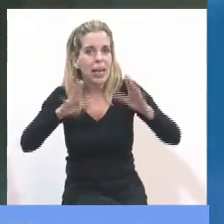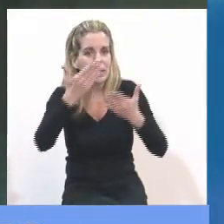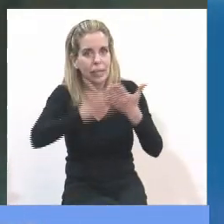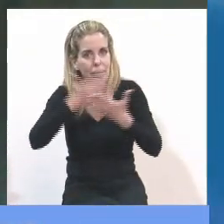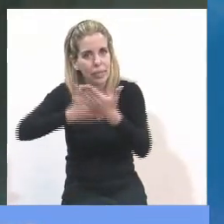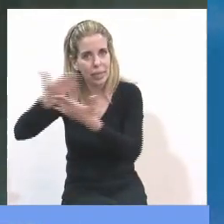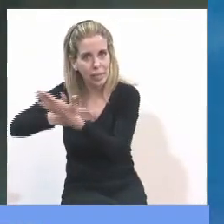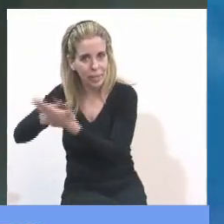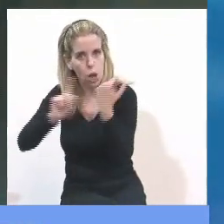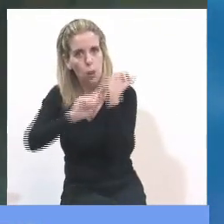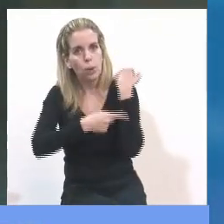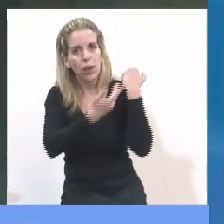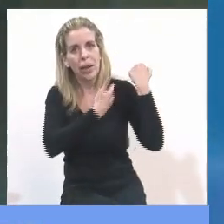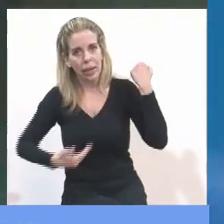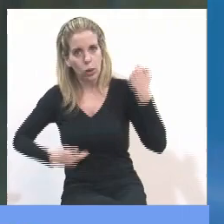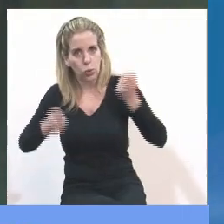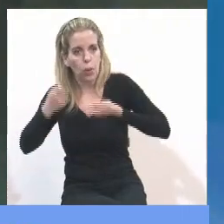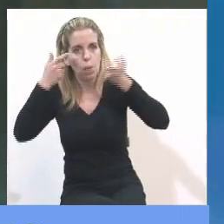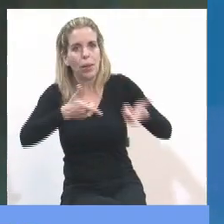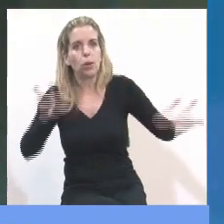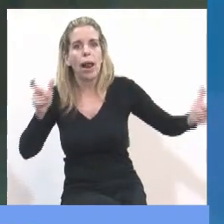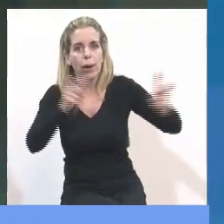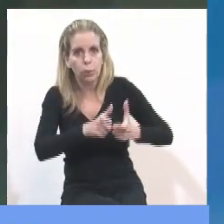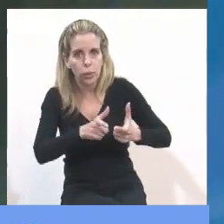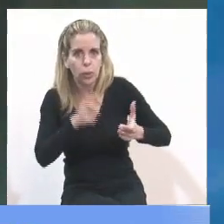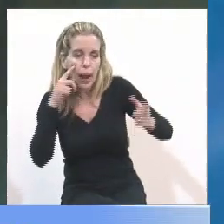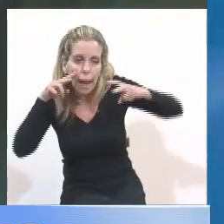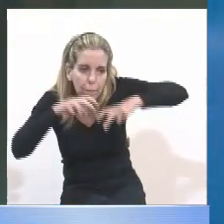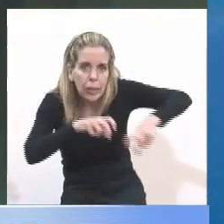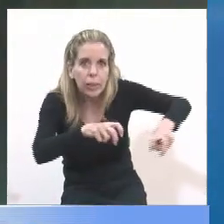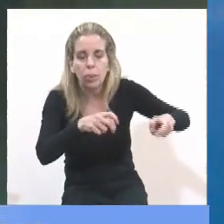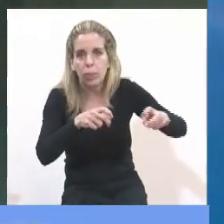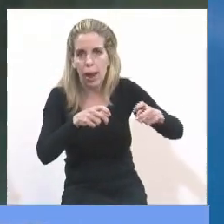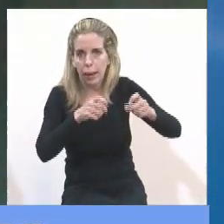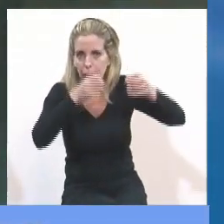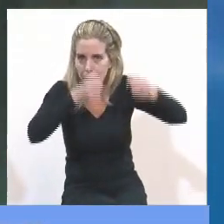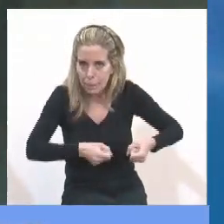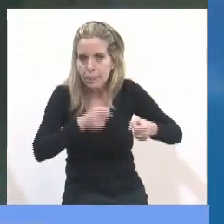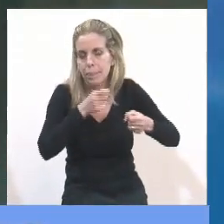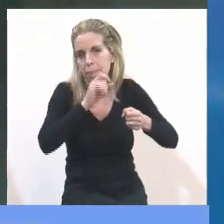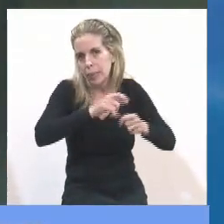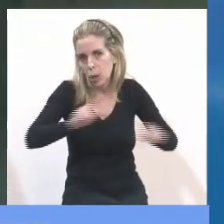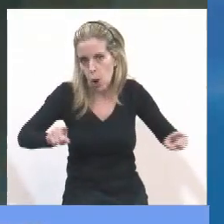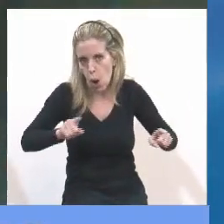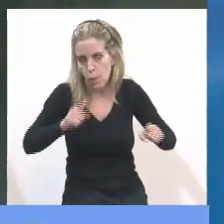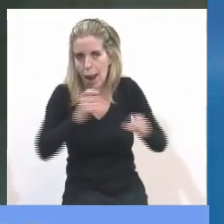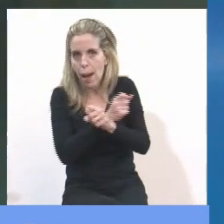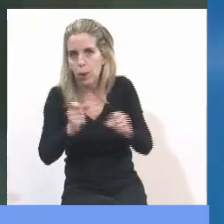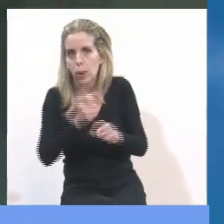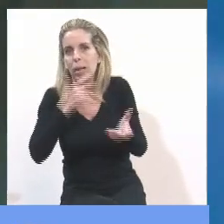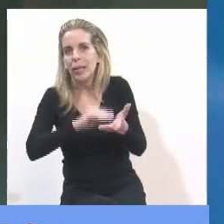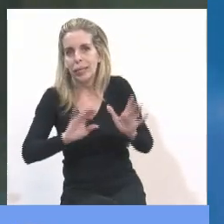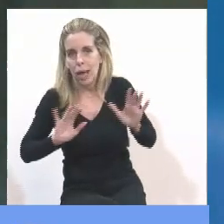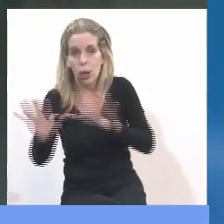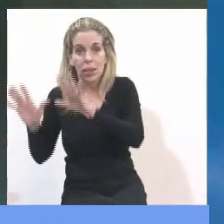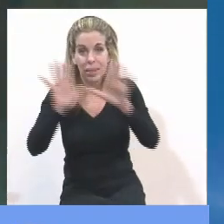mandó el Ejecutivo Nacional para que sean ratificados o no en el traslado por este Senado de la Nación. De